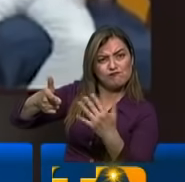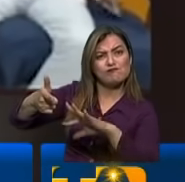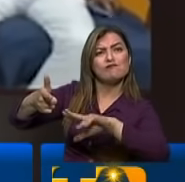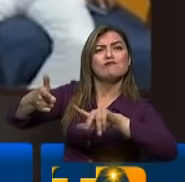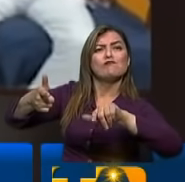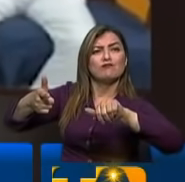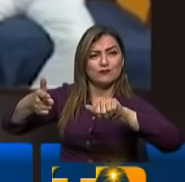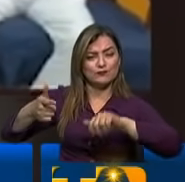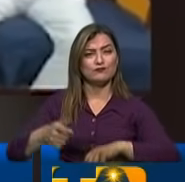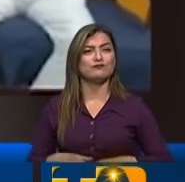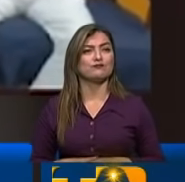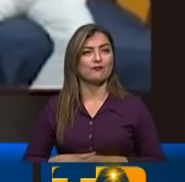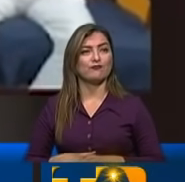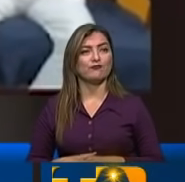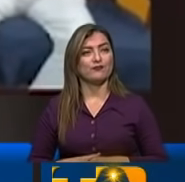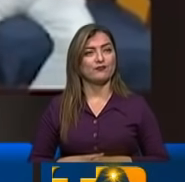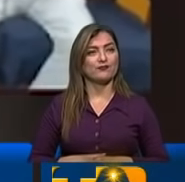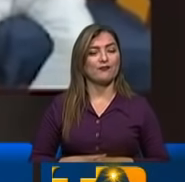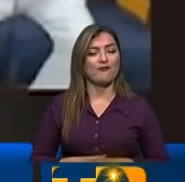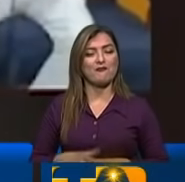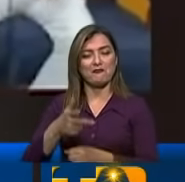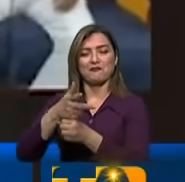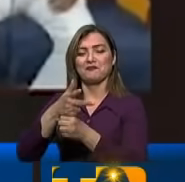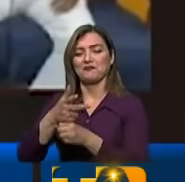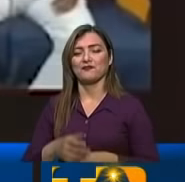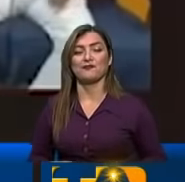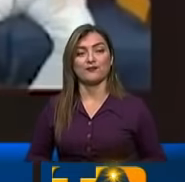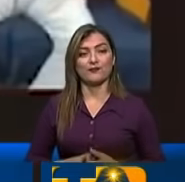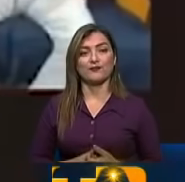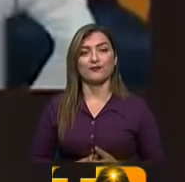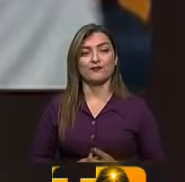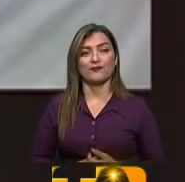les sustrae sus pertenencias. El hecho quedó registrado en video.